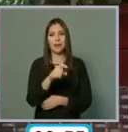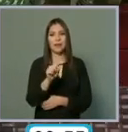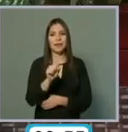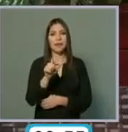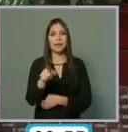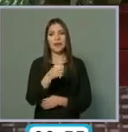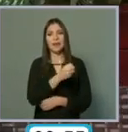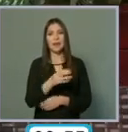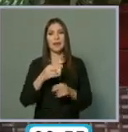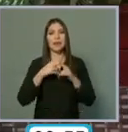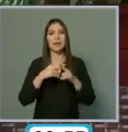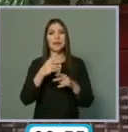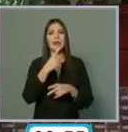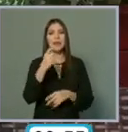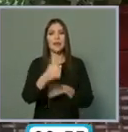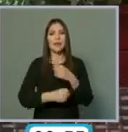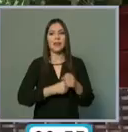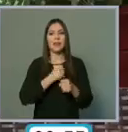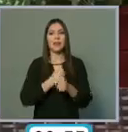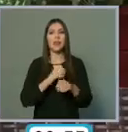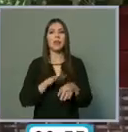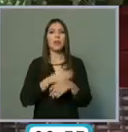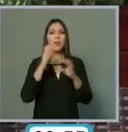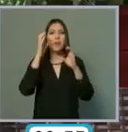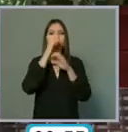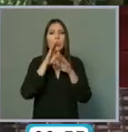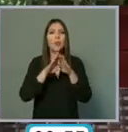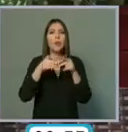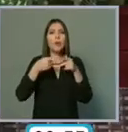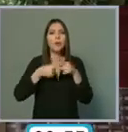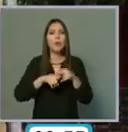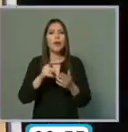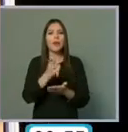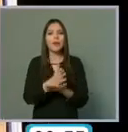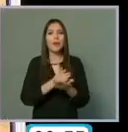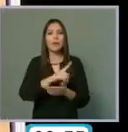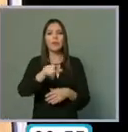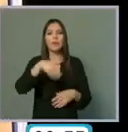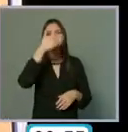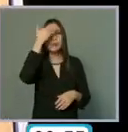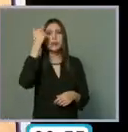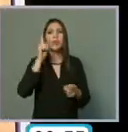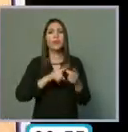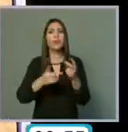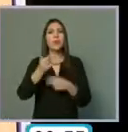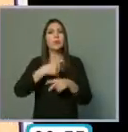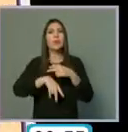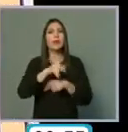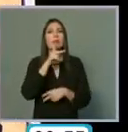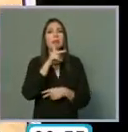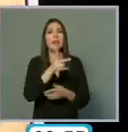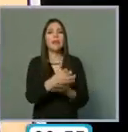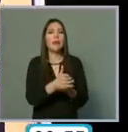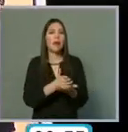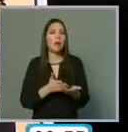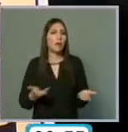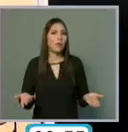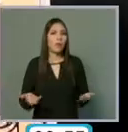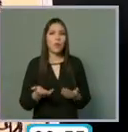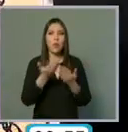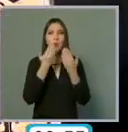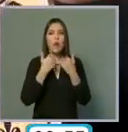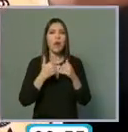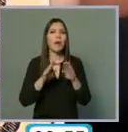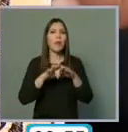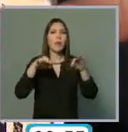años, el oscuro origen del taco. Ok. Porque no sabemos bien de dónde viene la palabra taco. Ok. No hay ningún